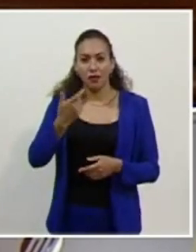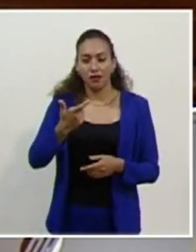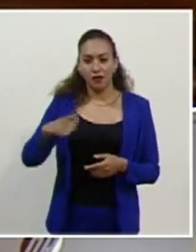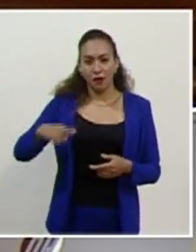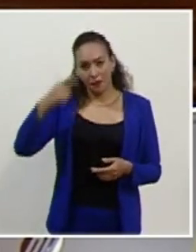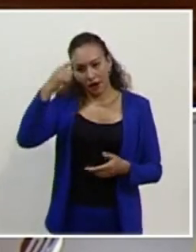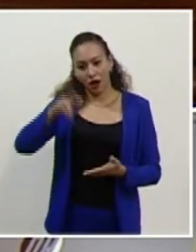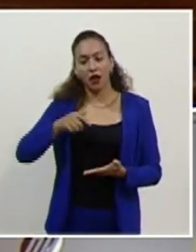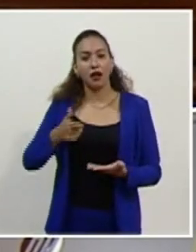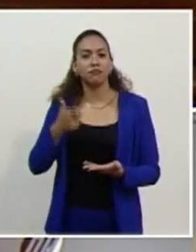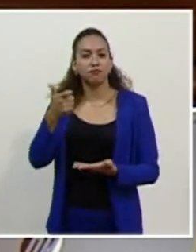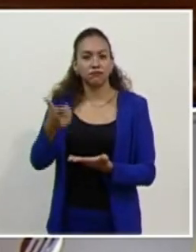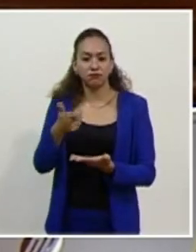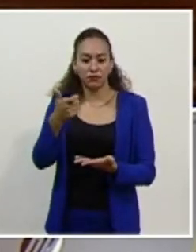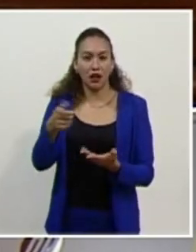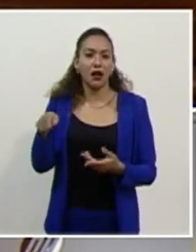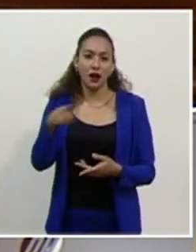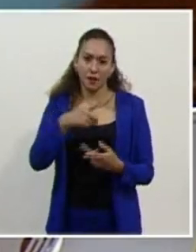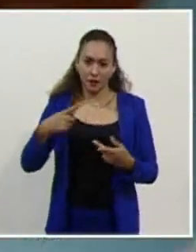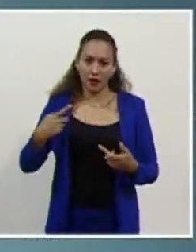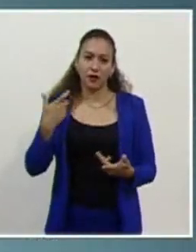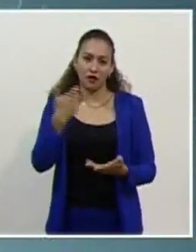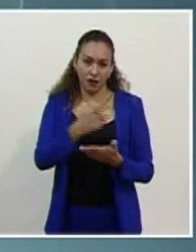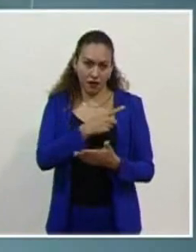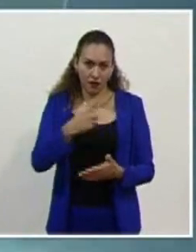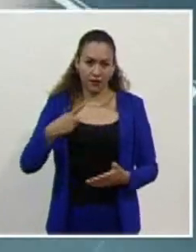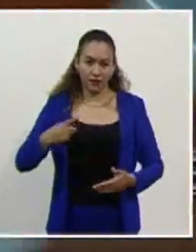al pago de dichas contribuciones.